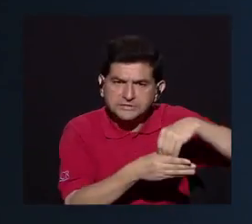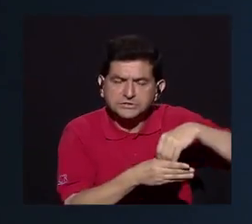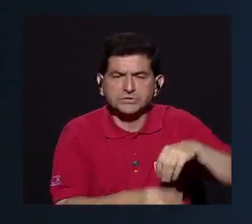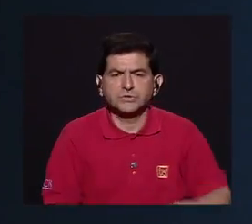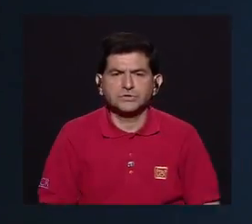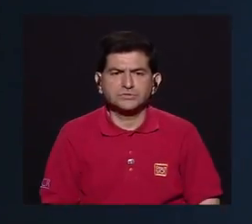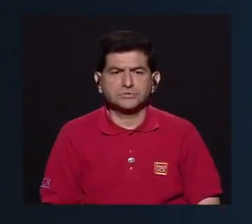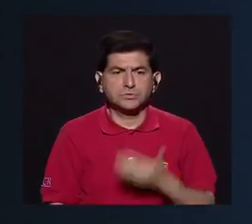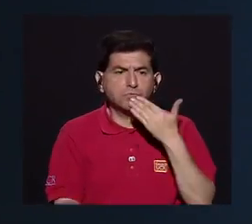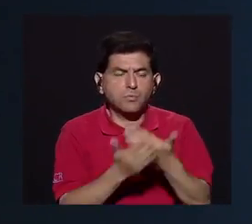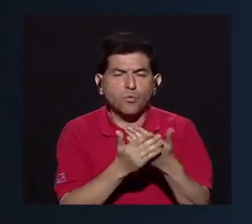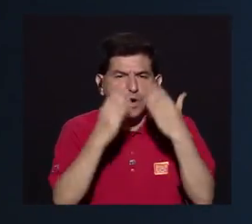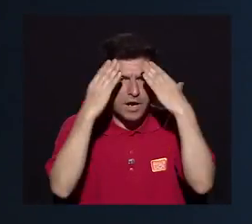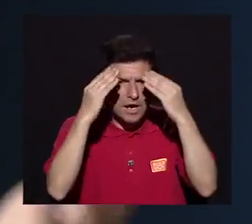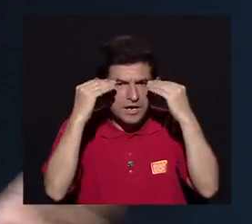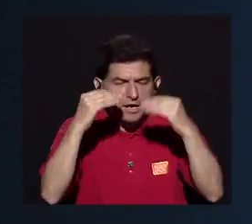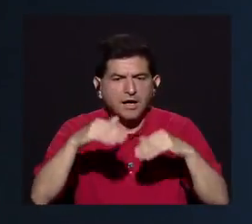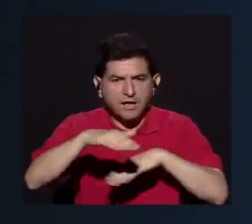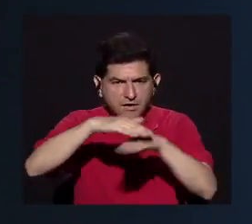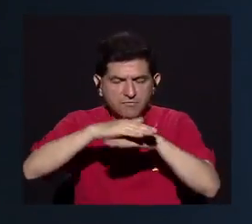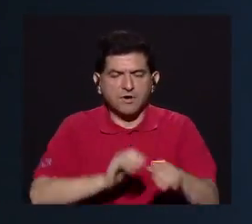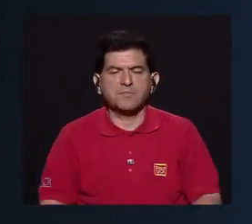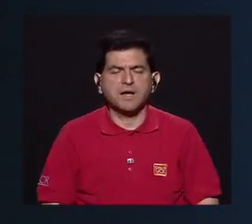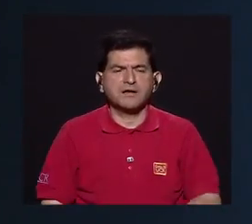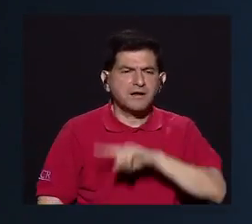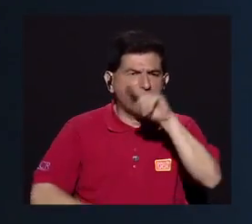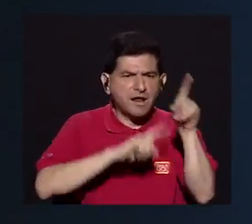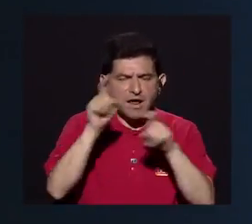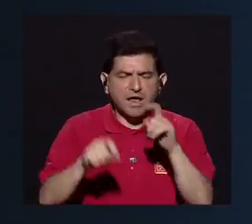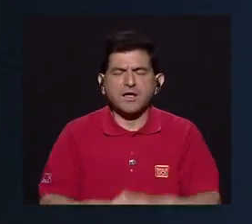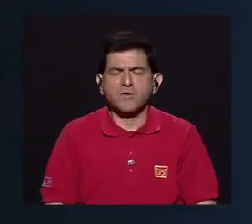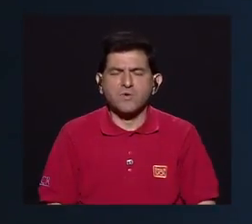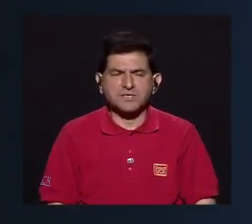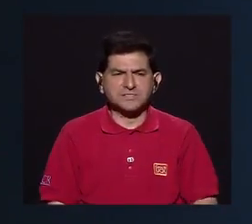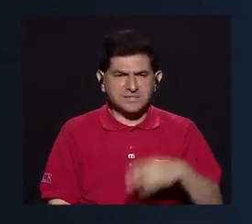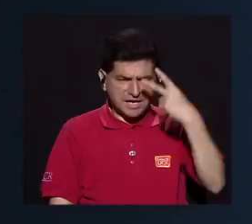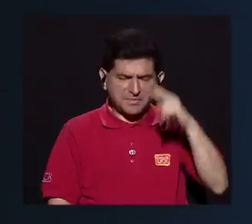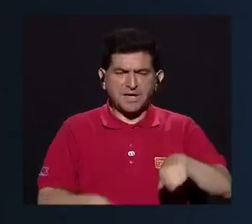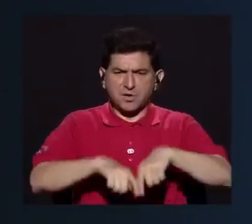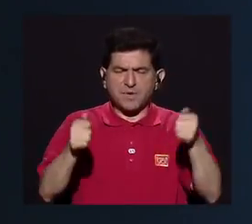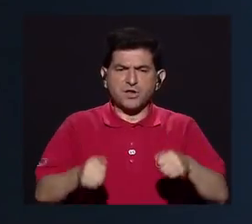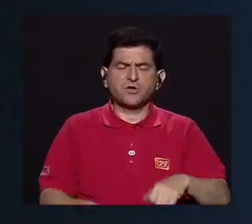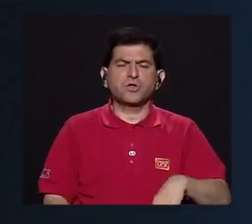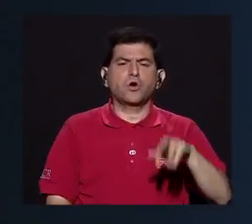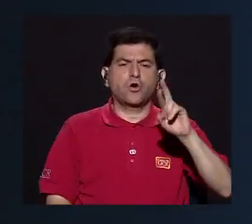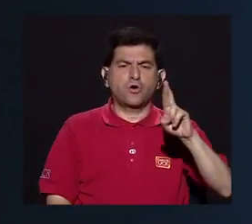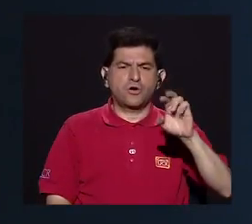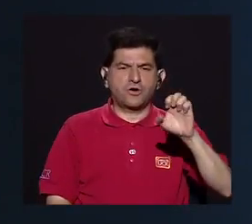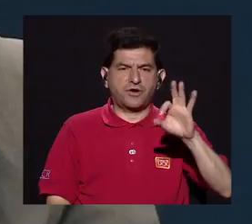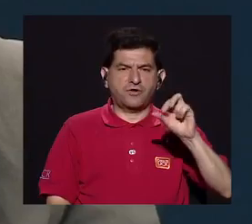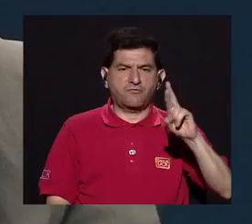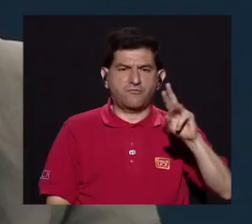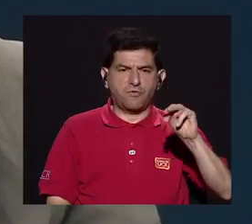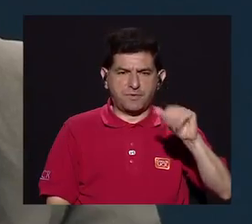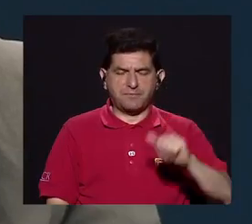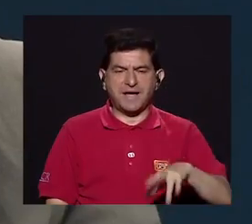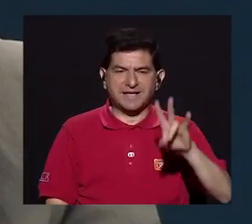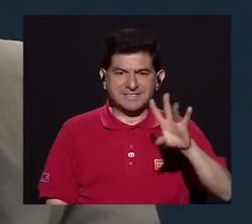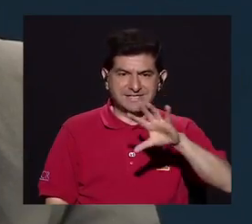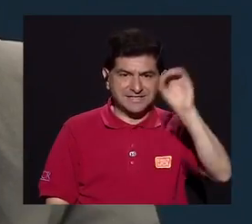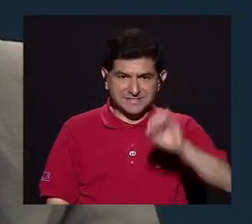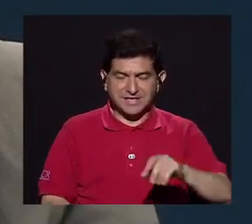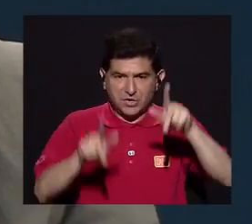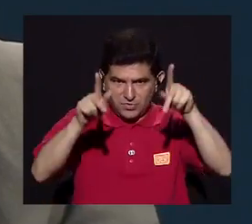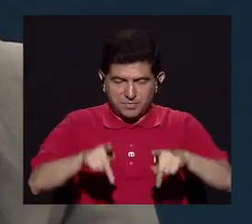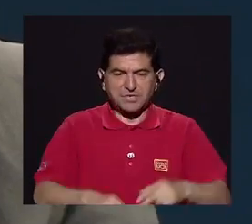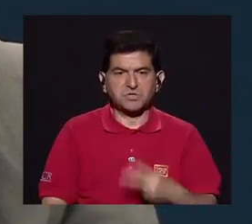que tengamos buenas fuentes. Hubo una encuesta que hizo en México el periódico Reforma donde decía que más del 75% de